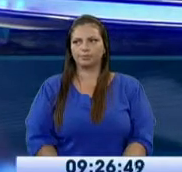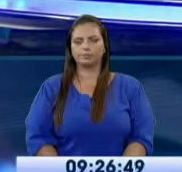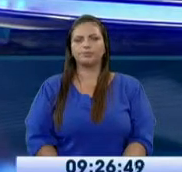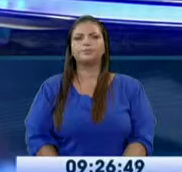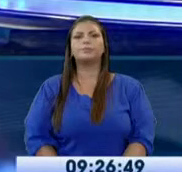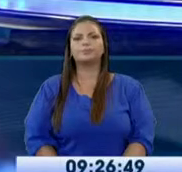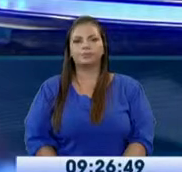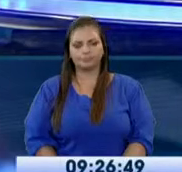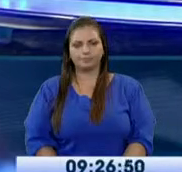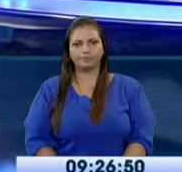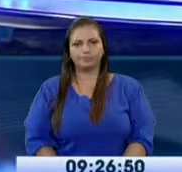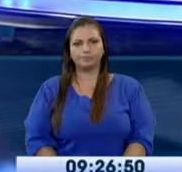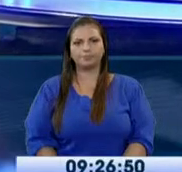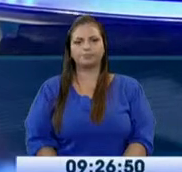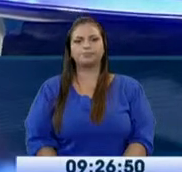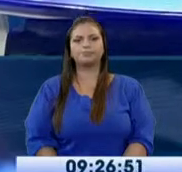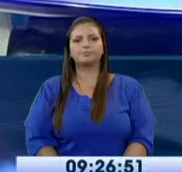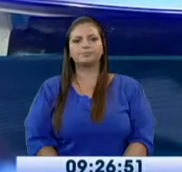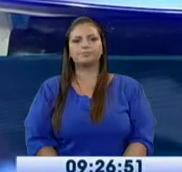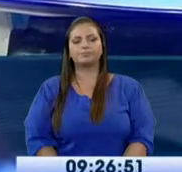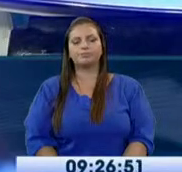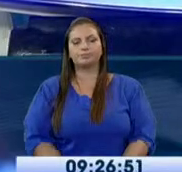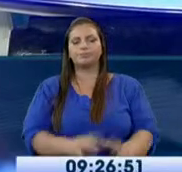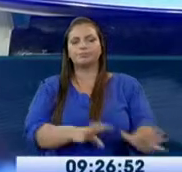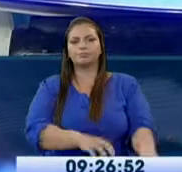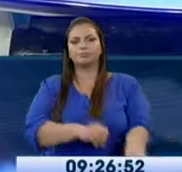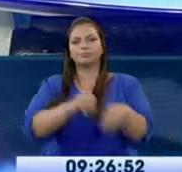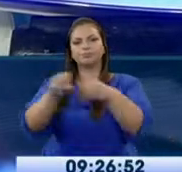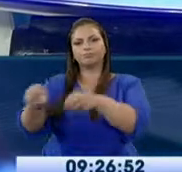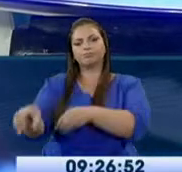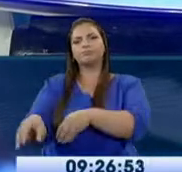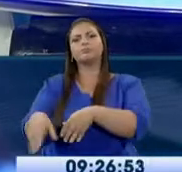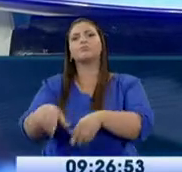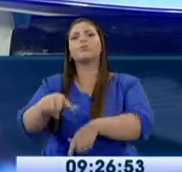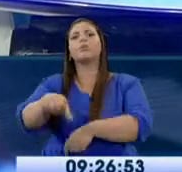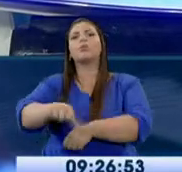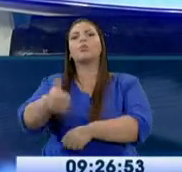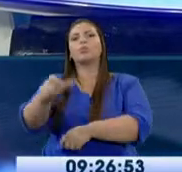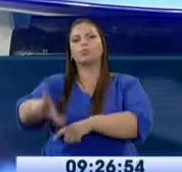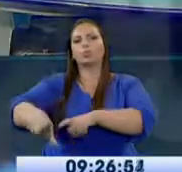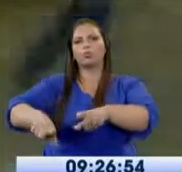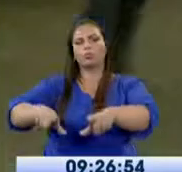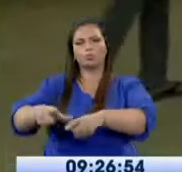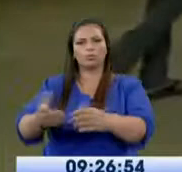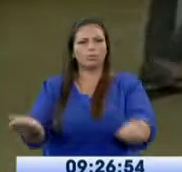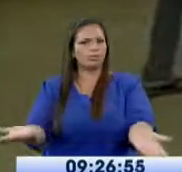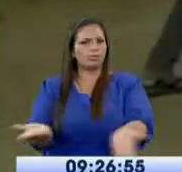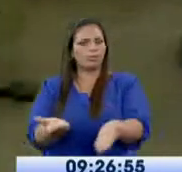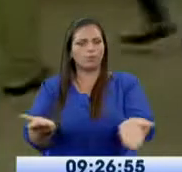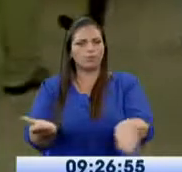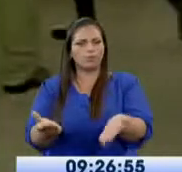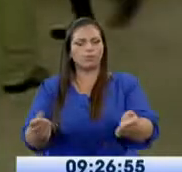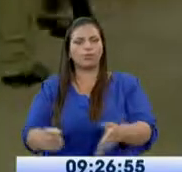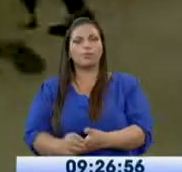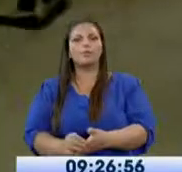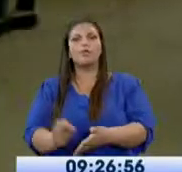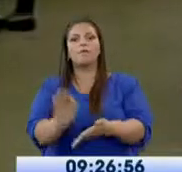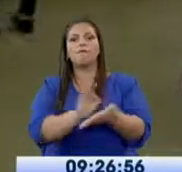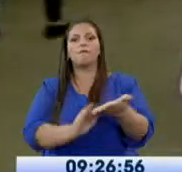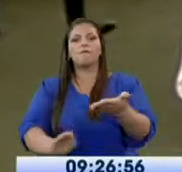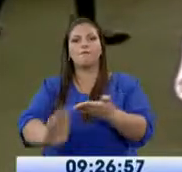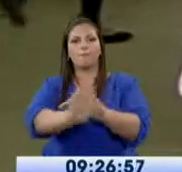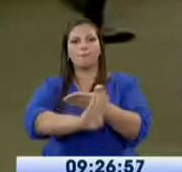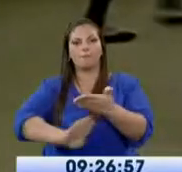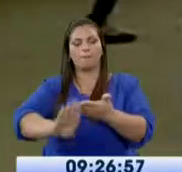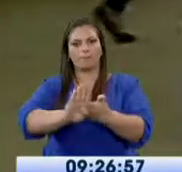Sí, así es. Nosotros nos trasladamos a otro punto de la ciudad de Guayaquil. Exactamente estoy en la Flor de Bastión, en el Centro de Salud. Número 3.